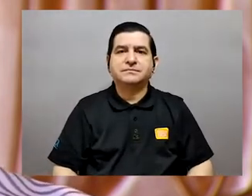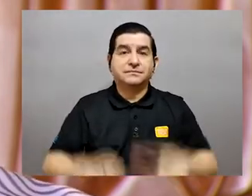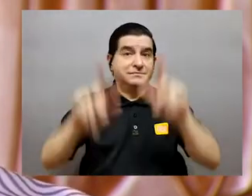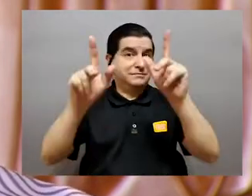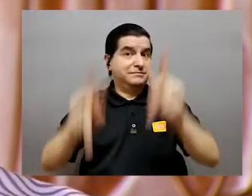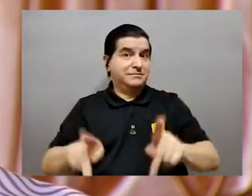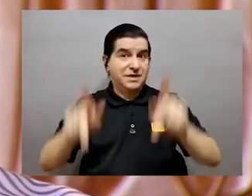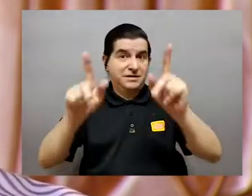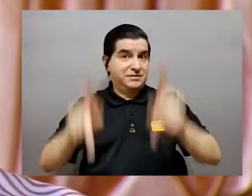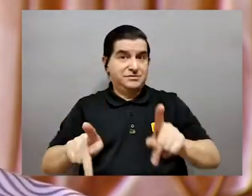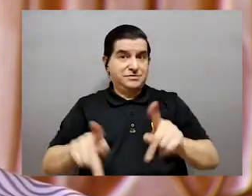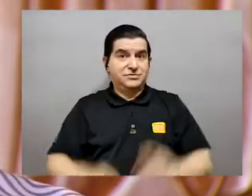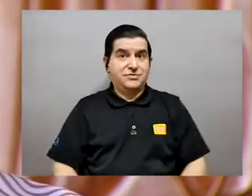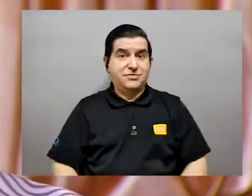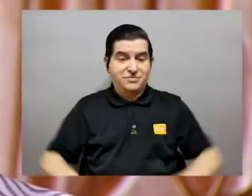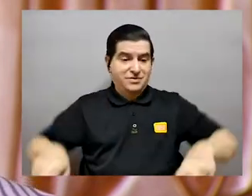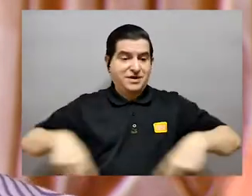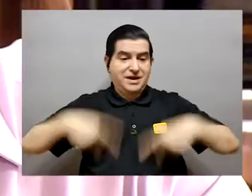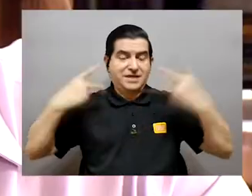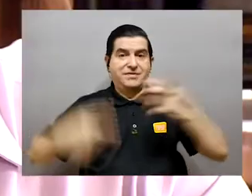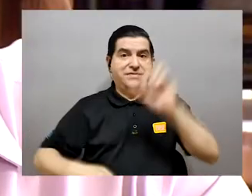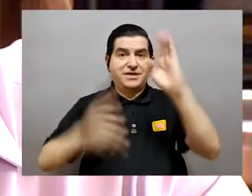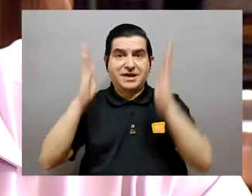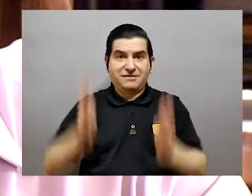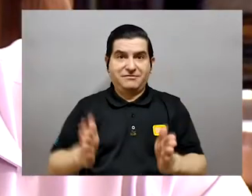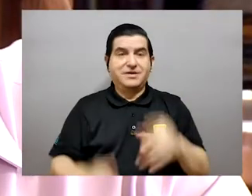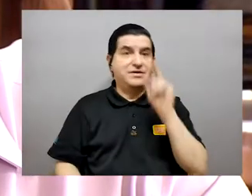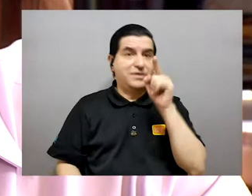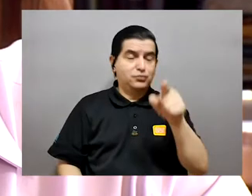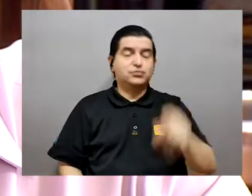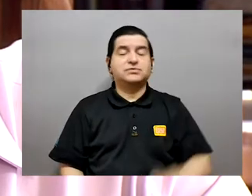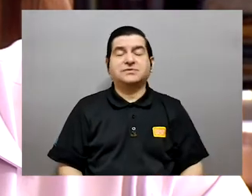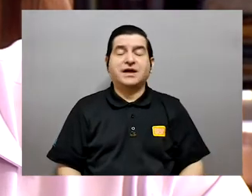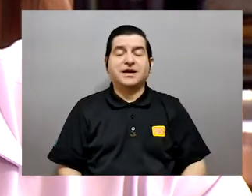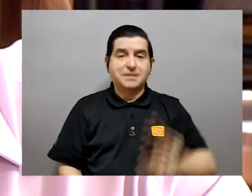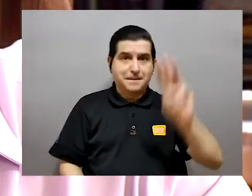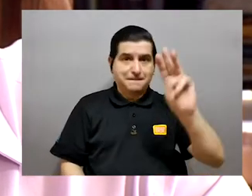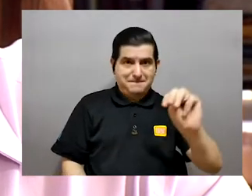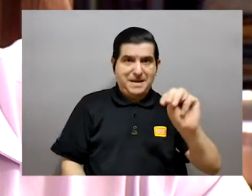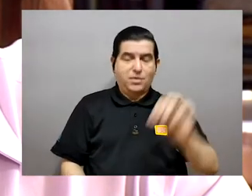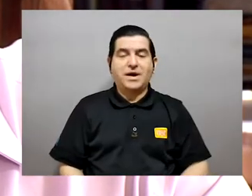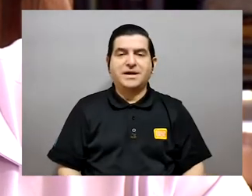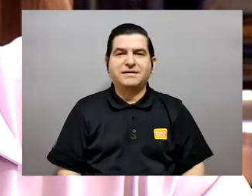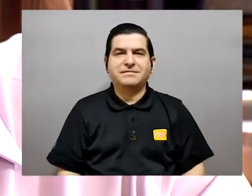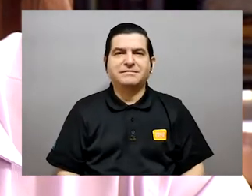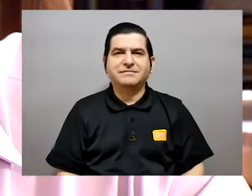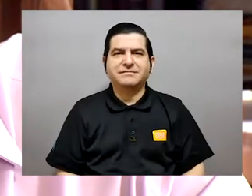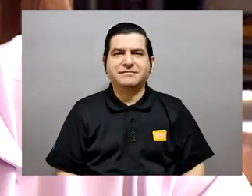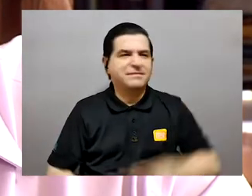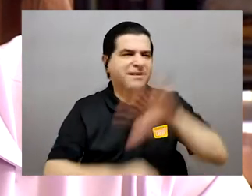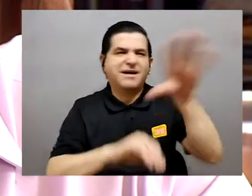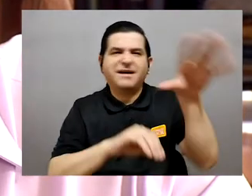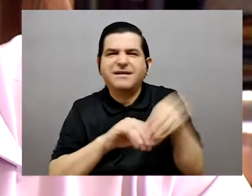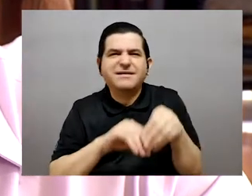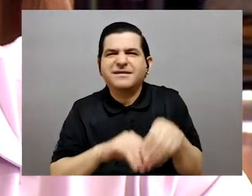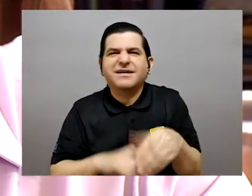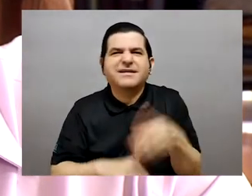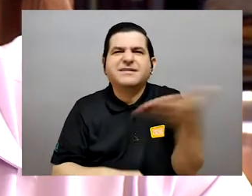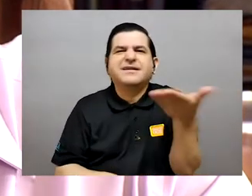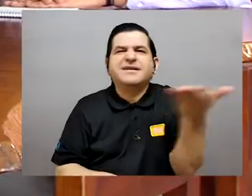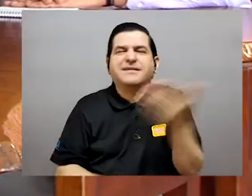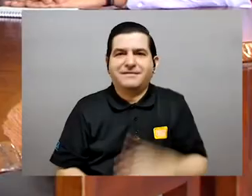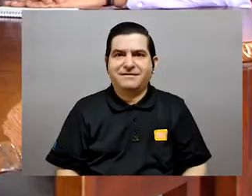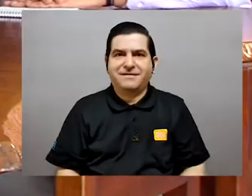profesor, que fue profesor de Bellas Artes, no quiero decir el nombre de él, pero ya mucha gente lo sabe. Deberíamos quemarlo en que no salga Centroamérica.